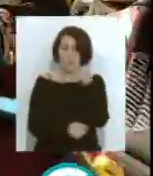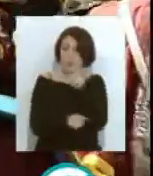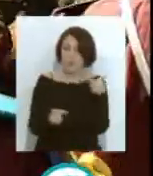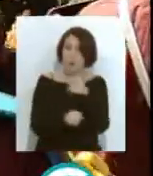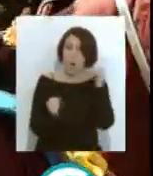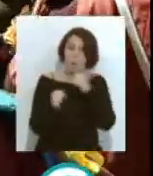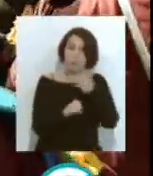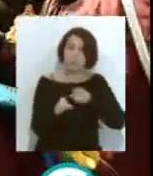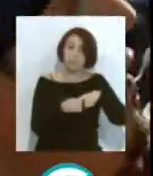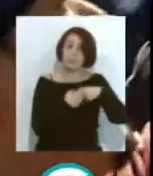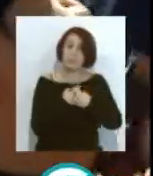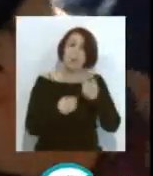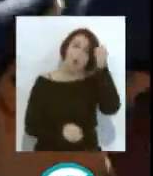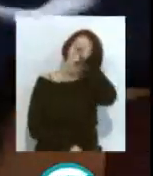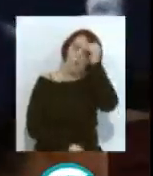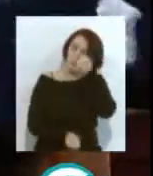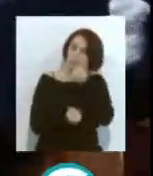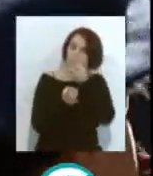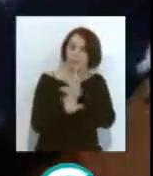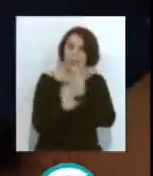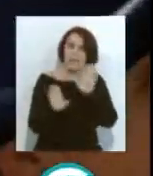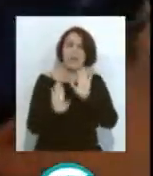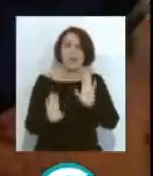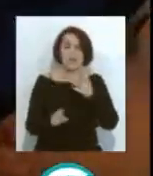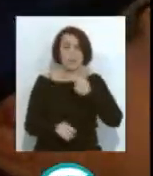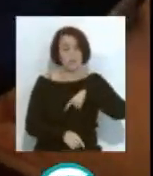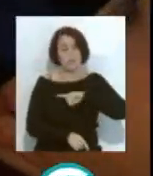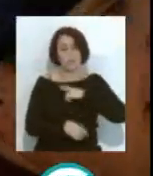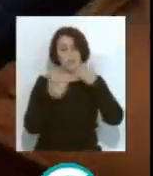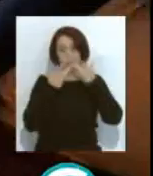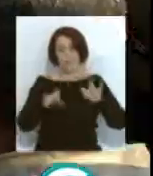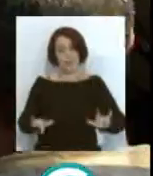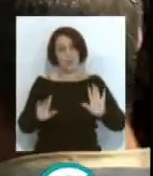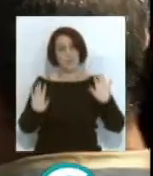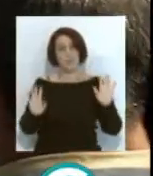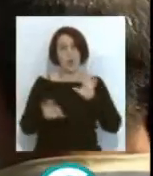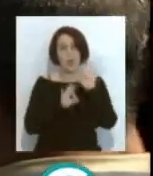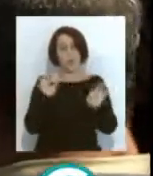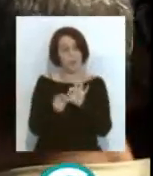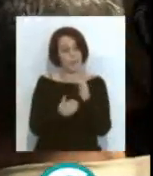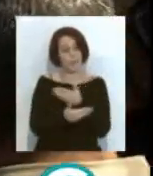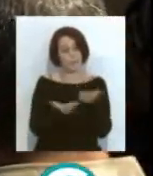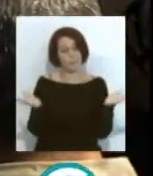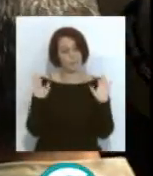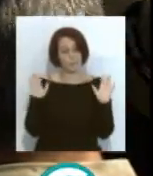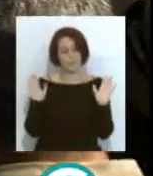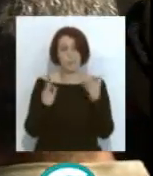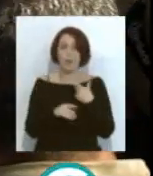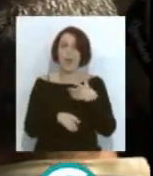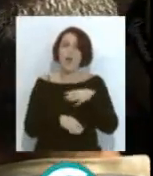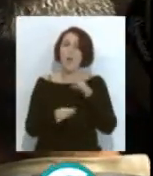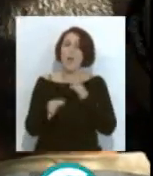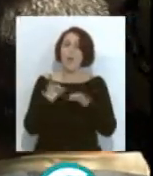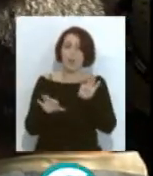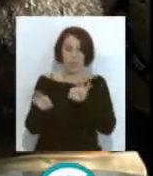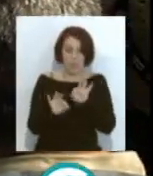el concurso, pues que demos nuestra opinión y ya está, pero que nos mantengamos al margen de cualquier organización y la elección del jurado y eso